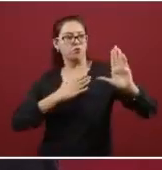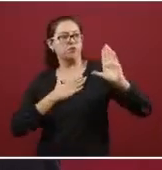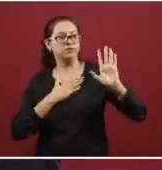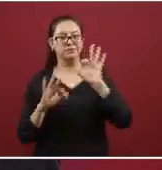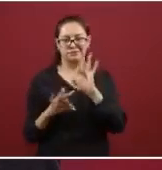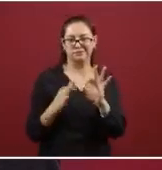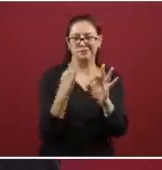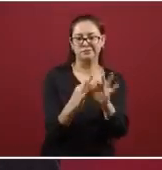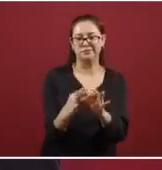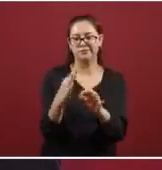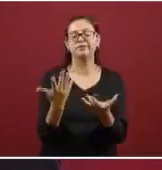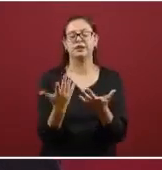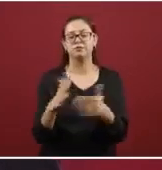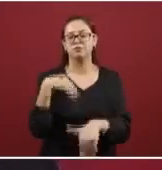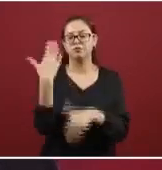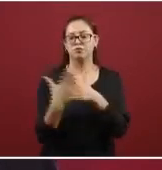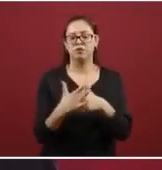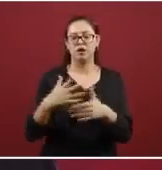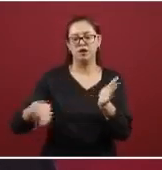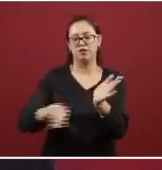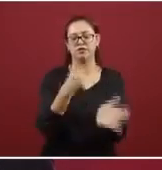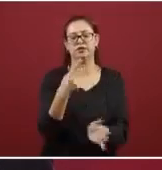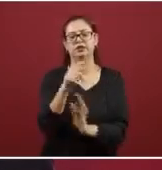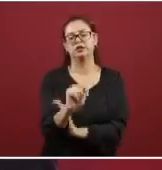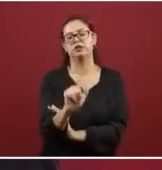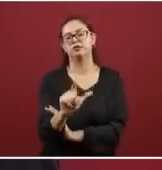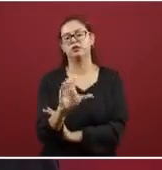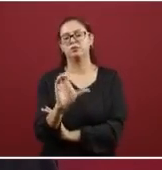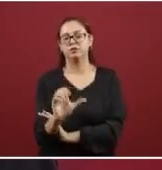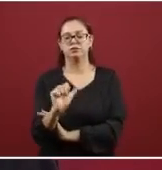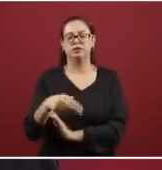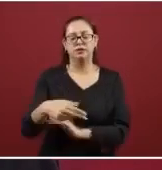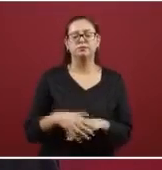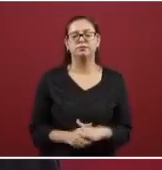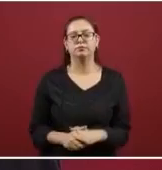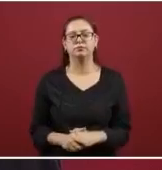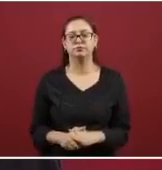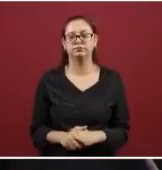para la firma del Tratado de Libre Comercio.